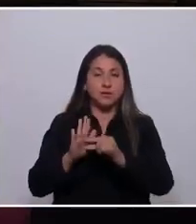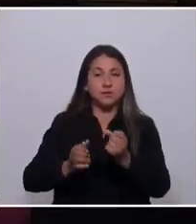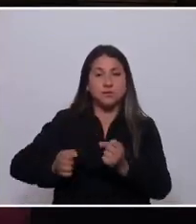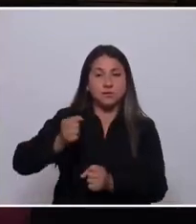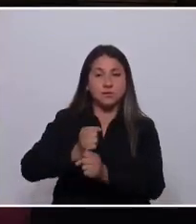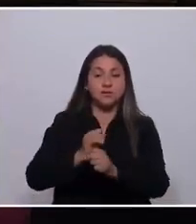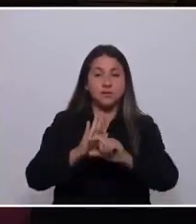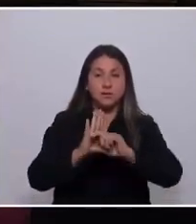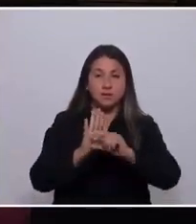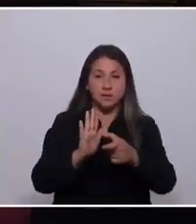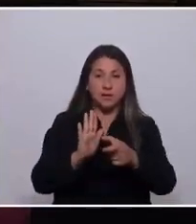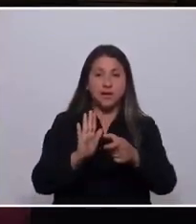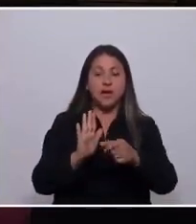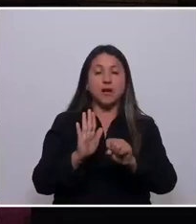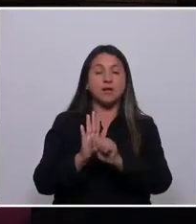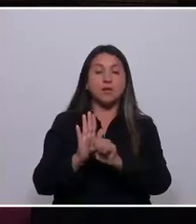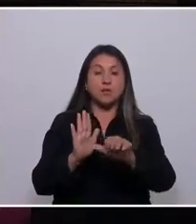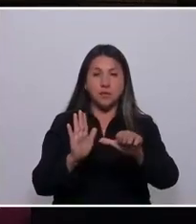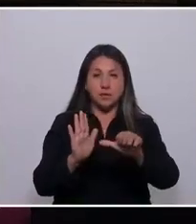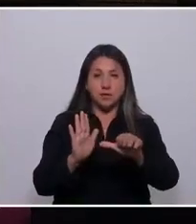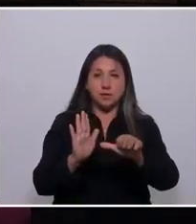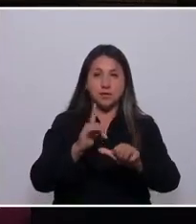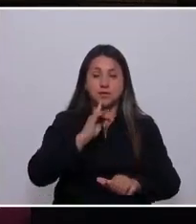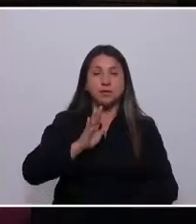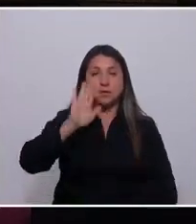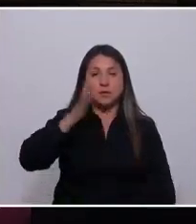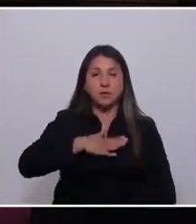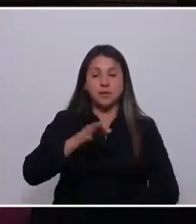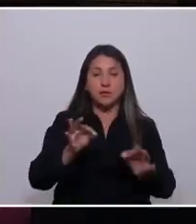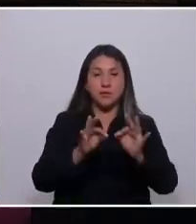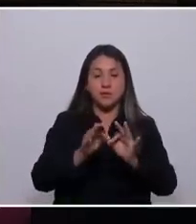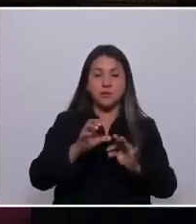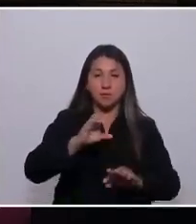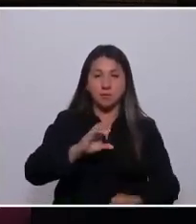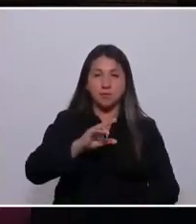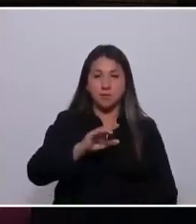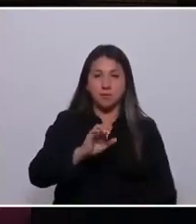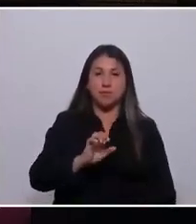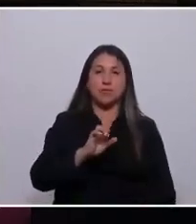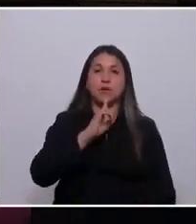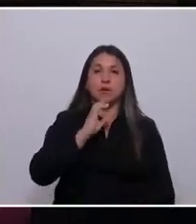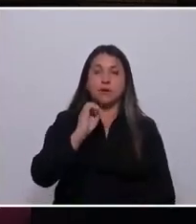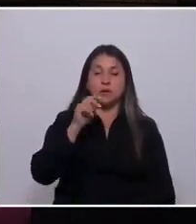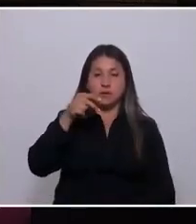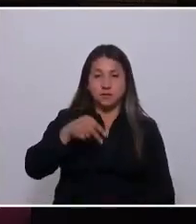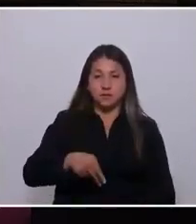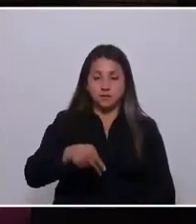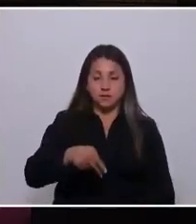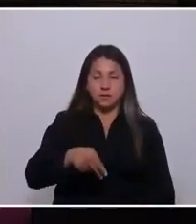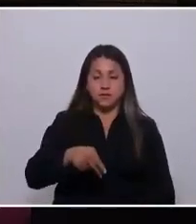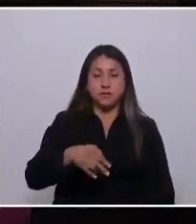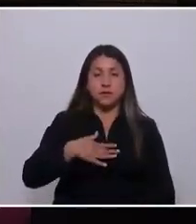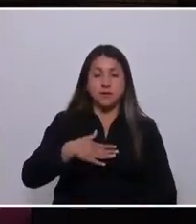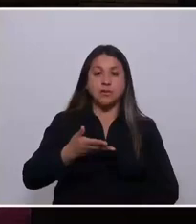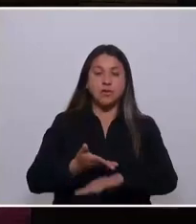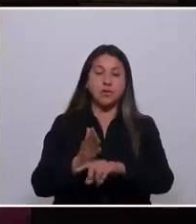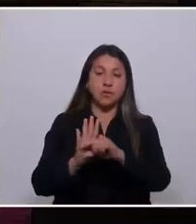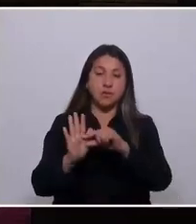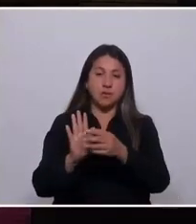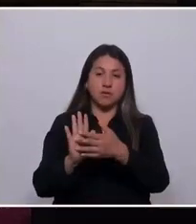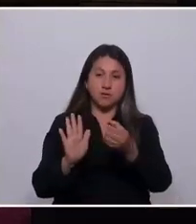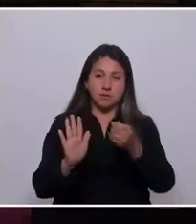letra G del artículo 6. Tiene la palabra el señor Eduardo Cretón. Cerce, vamos a retirar la